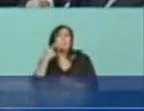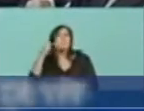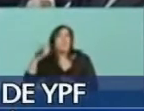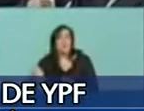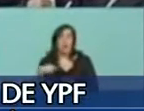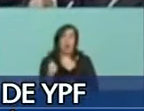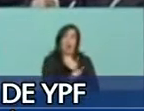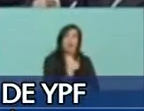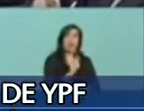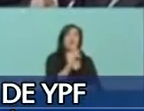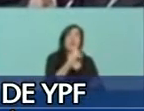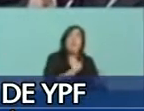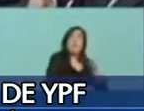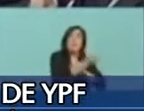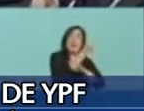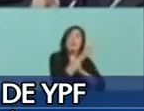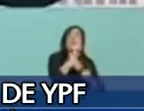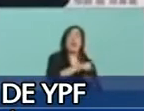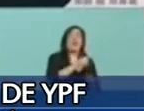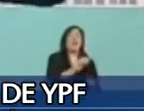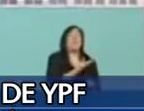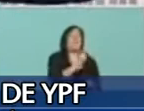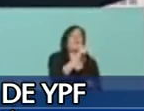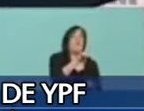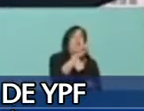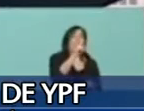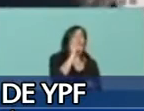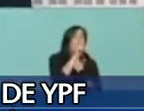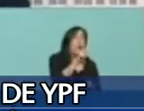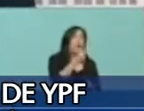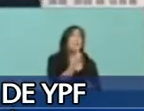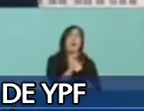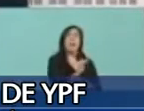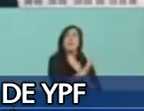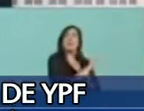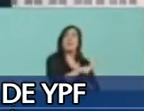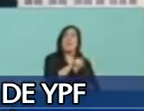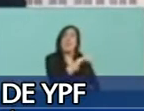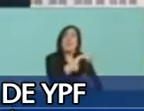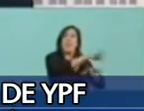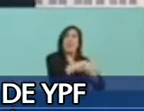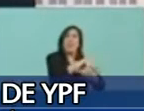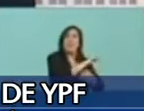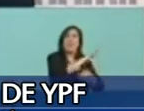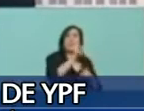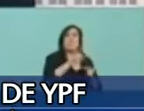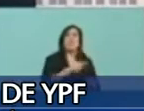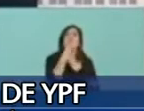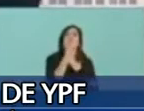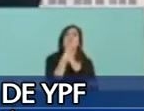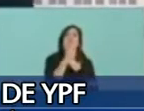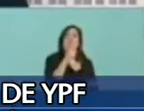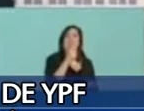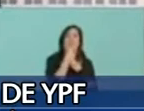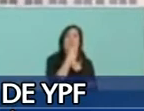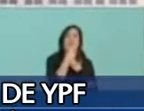gasol y el fuel-oil para mantener a toda la producción agrícola-ganadera y mantener la generación de energía eléctrica en la república